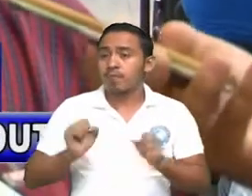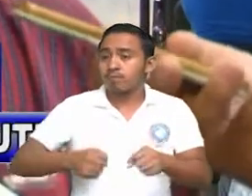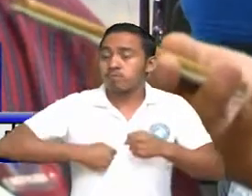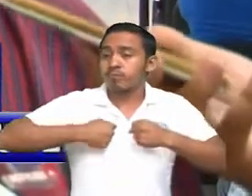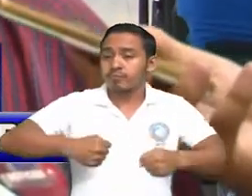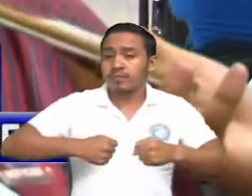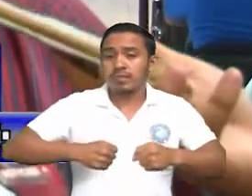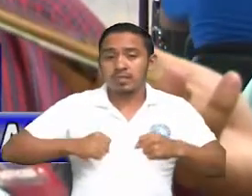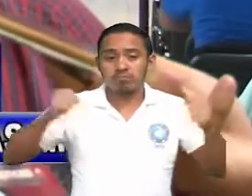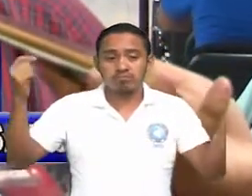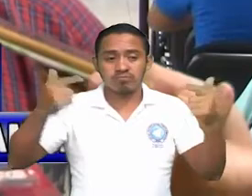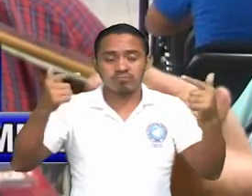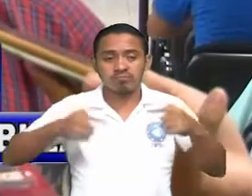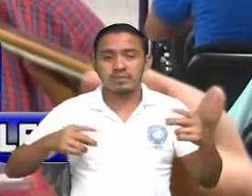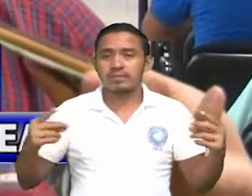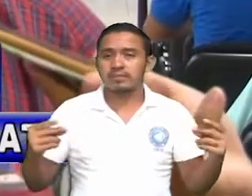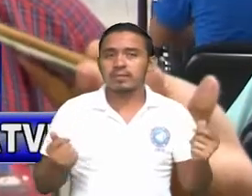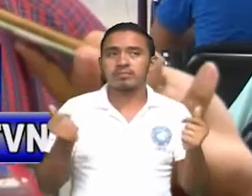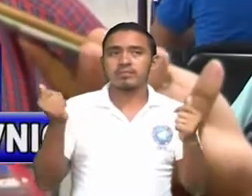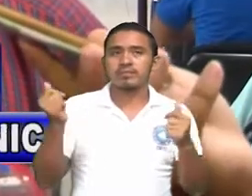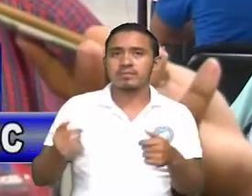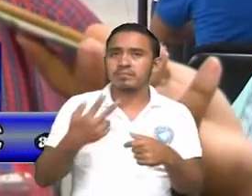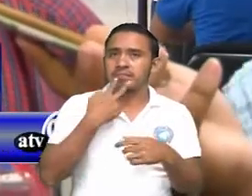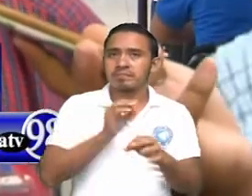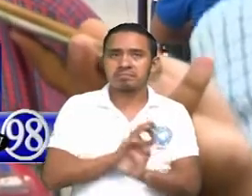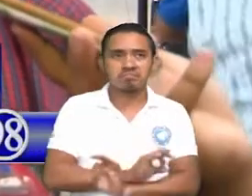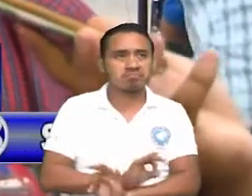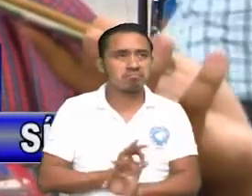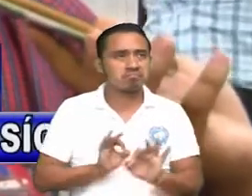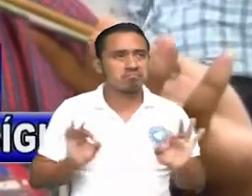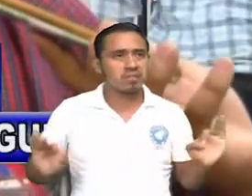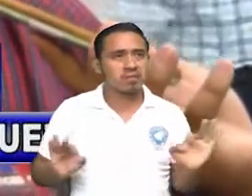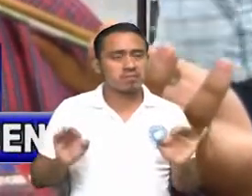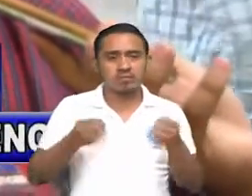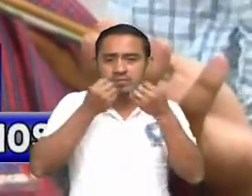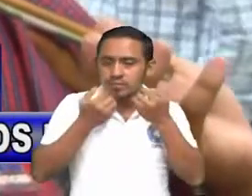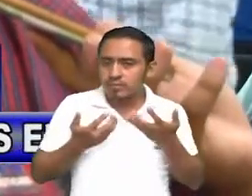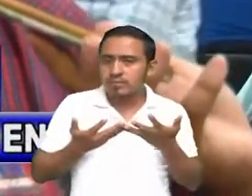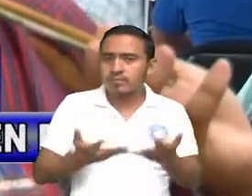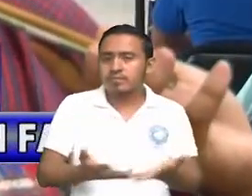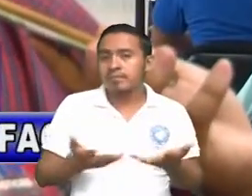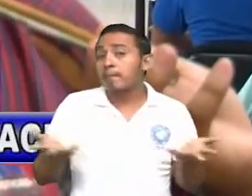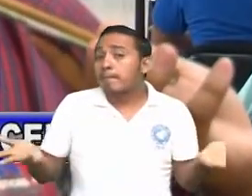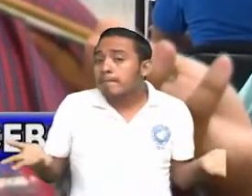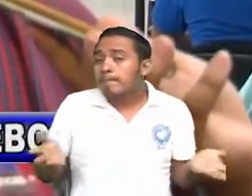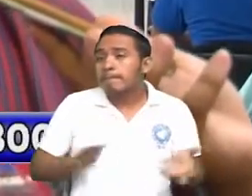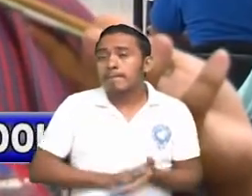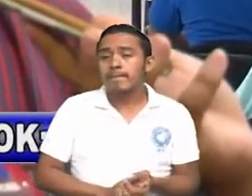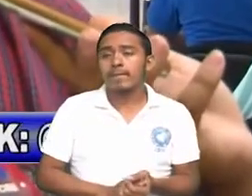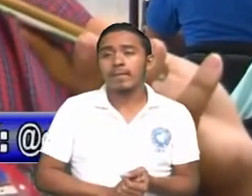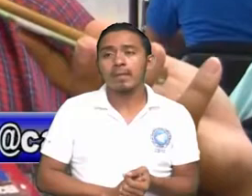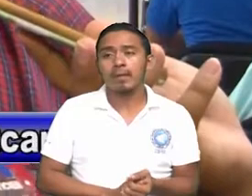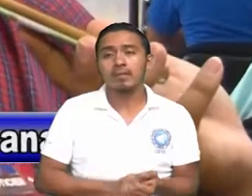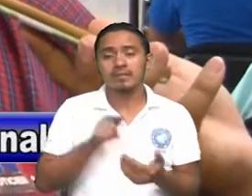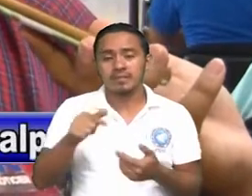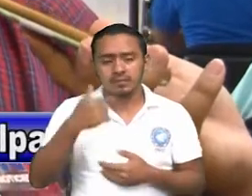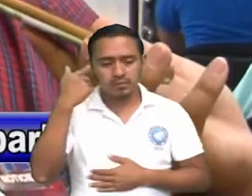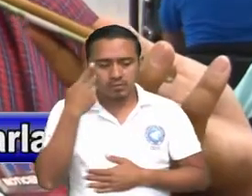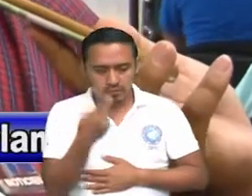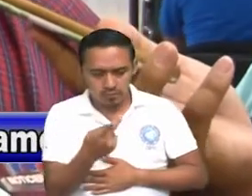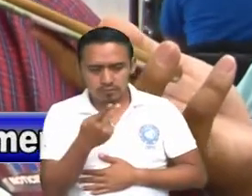rápido, como se nota en en el reporte de Estrada, por ejemplo. Él notó que